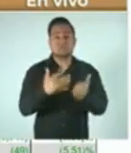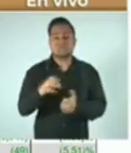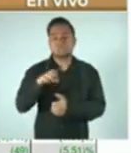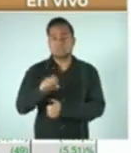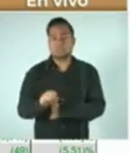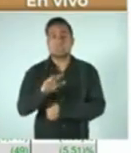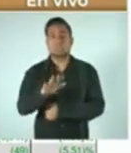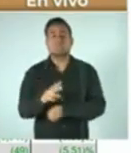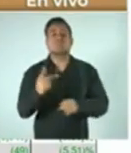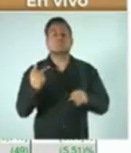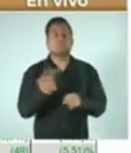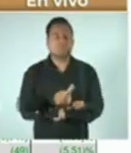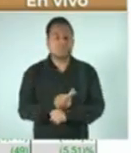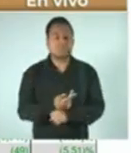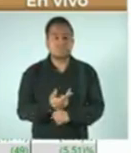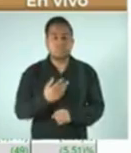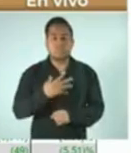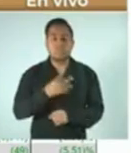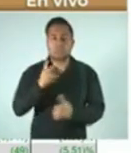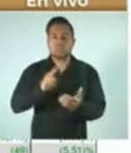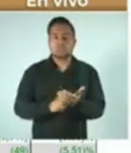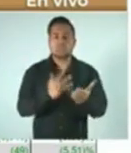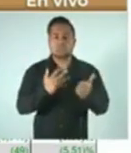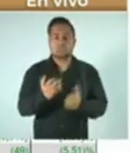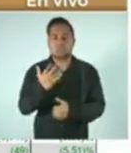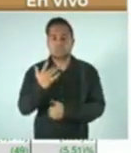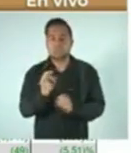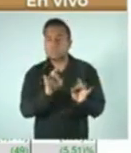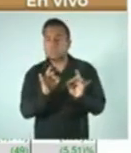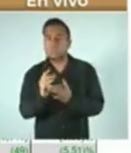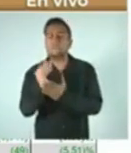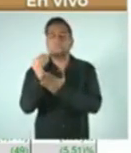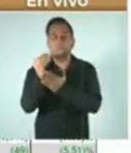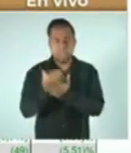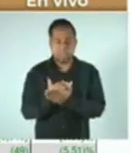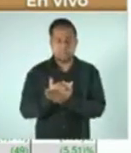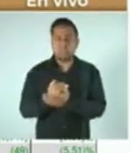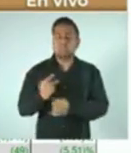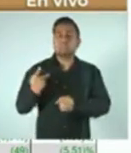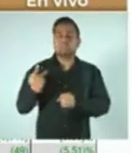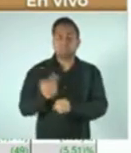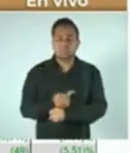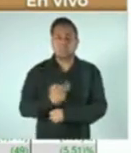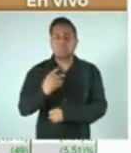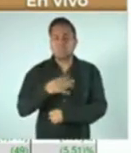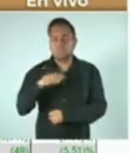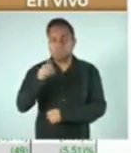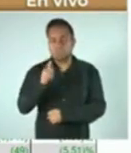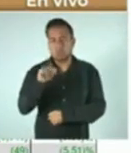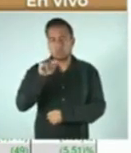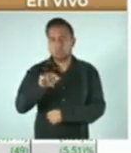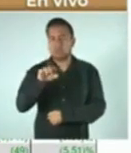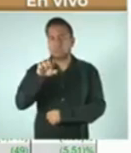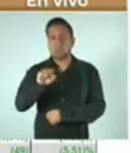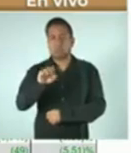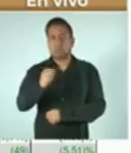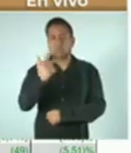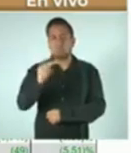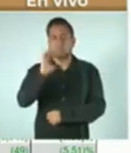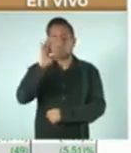19.665. Es decir, 2.650 delitos menos, lo que implica un